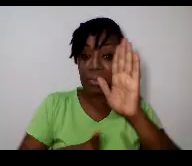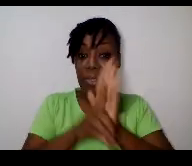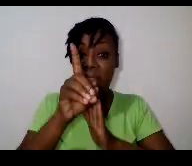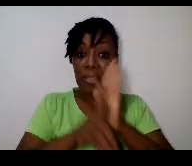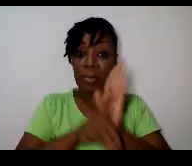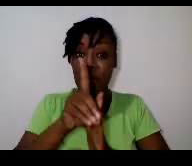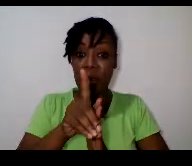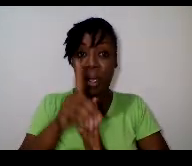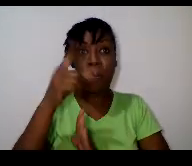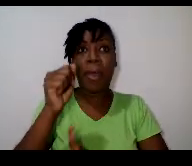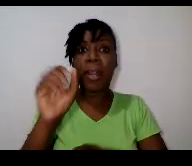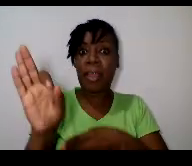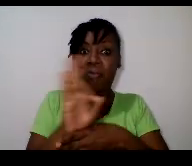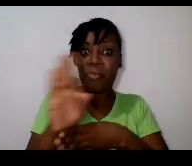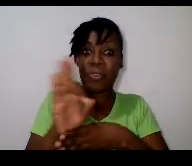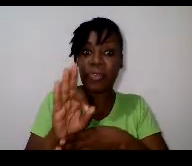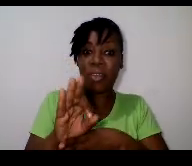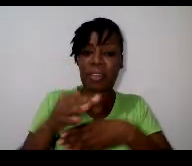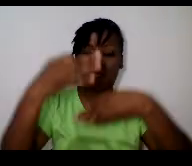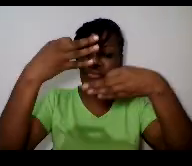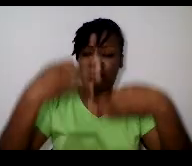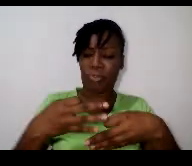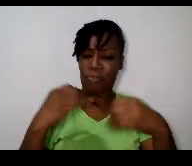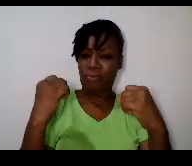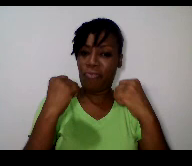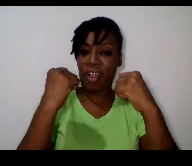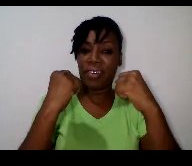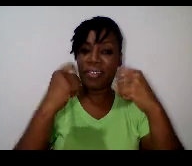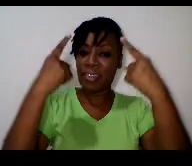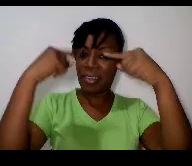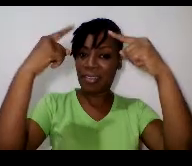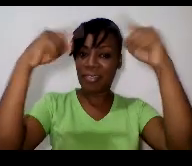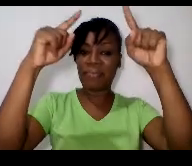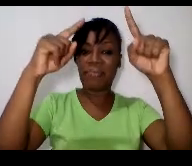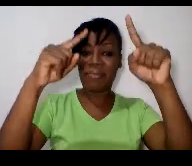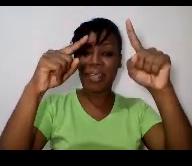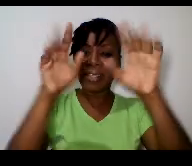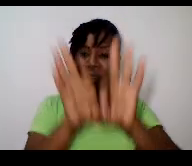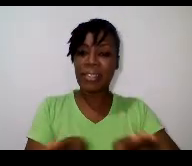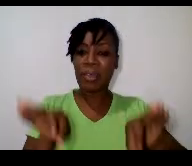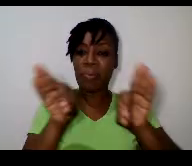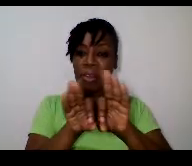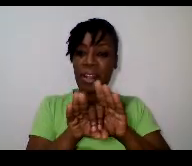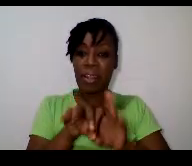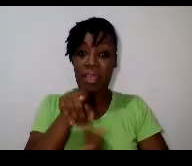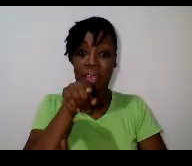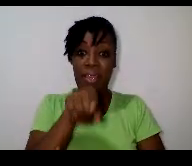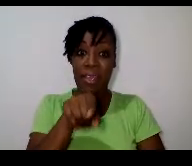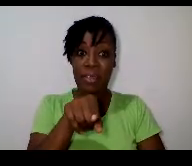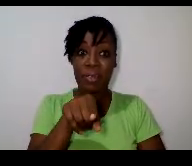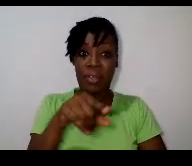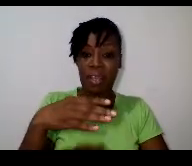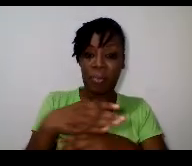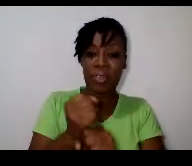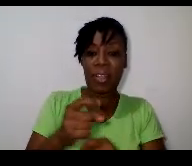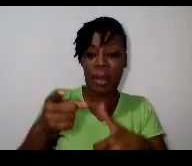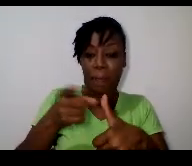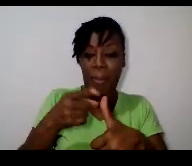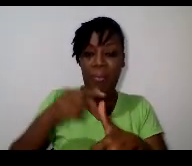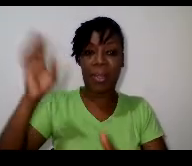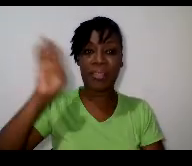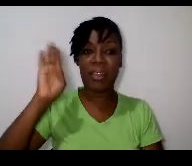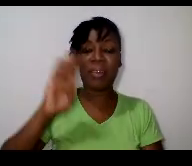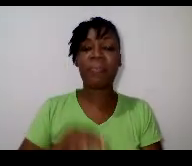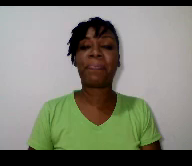que funcione sano, fuerte y exitoso, es clave. Y es lo que nos vamos a llevar de esta primera charla. Y